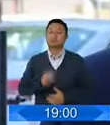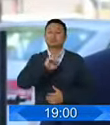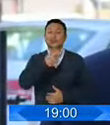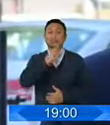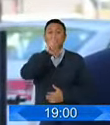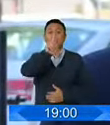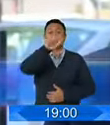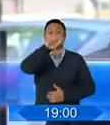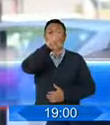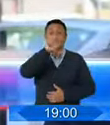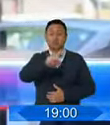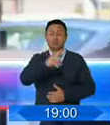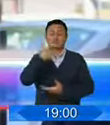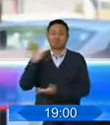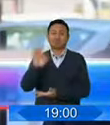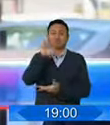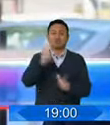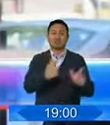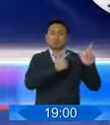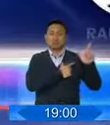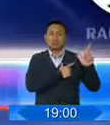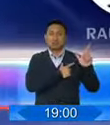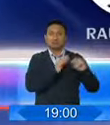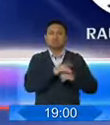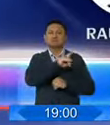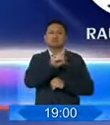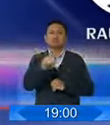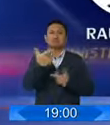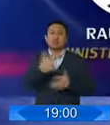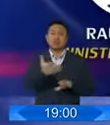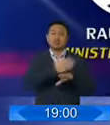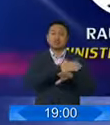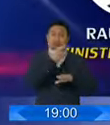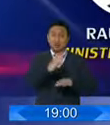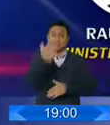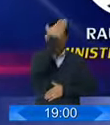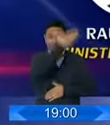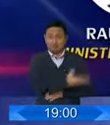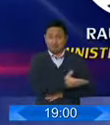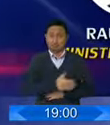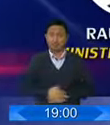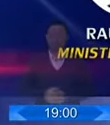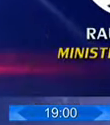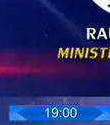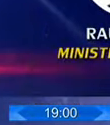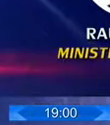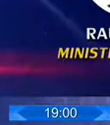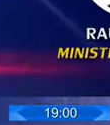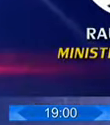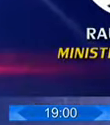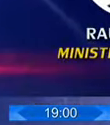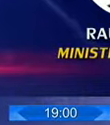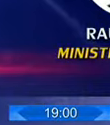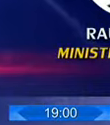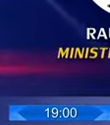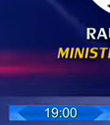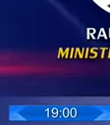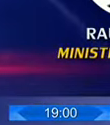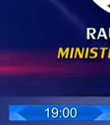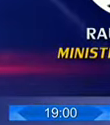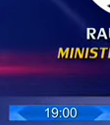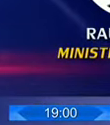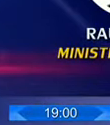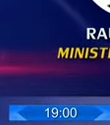Osvaldo Jarrín estará al frente del Ministerio de Defensa. Jarrín ya asumió esta cartera de Estado entre el 2005 y 2006. Ha sido subsecretario